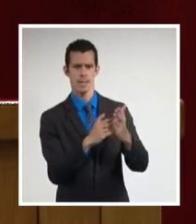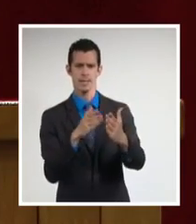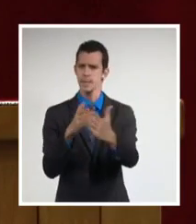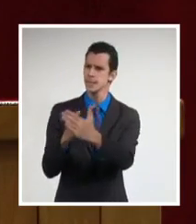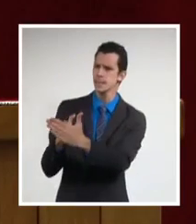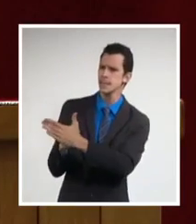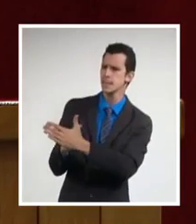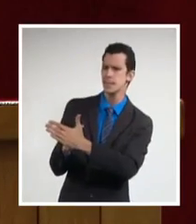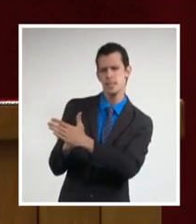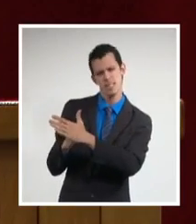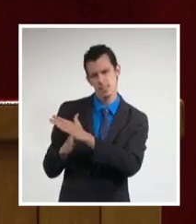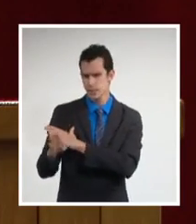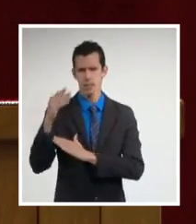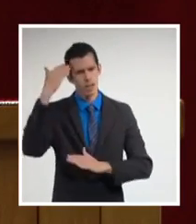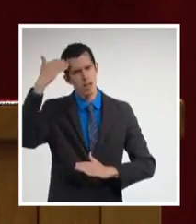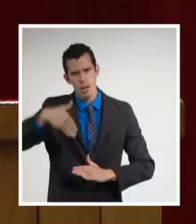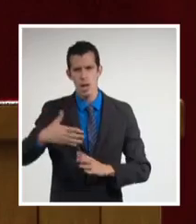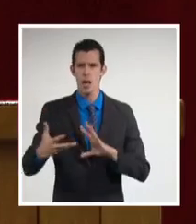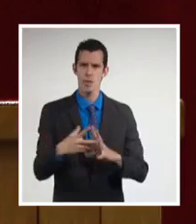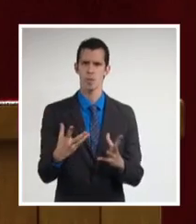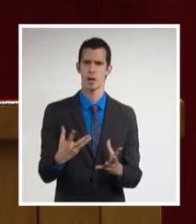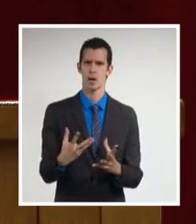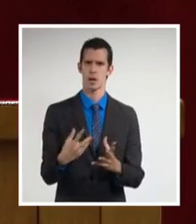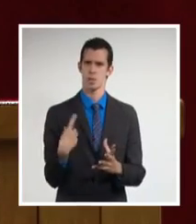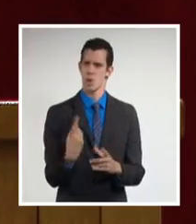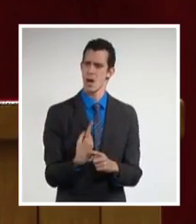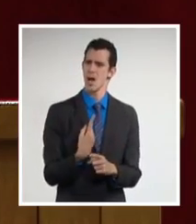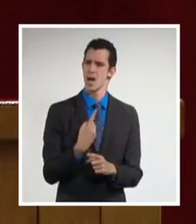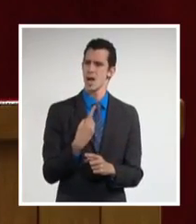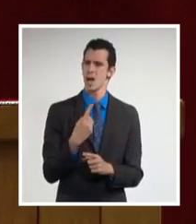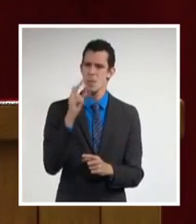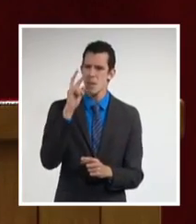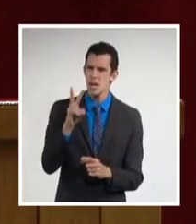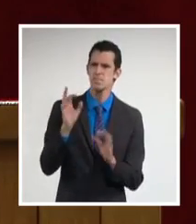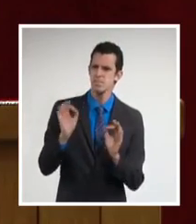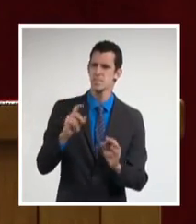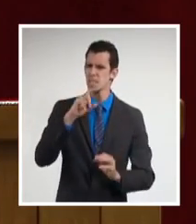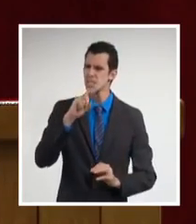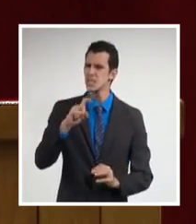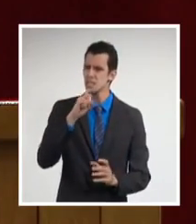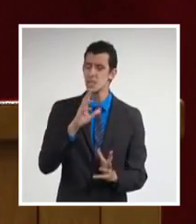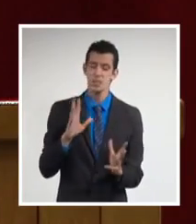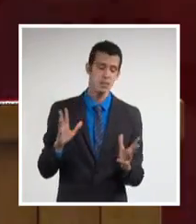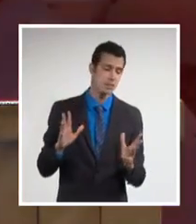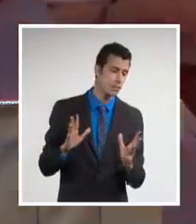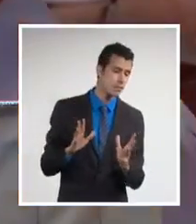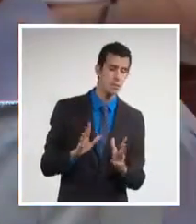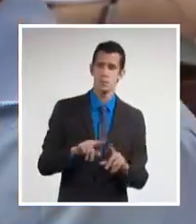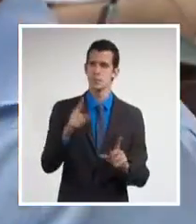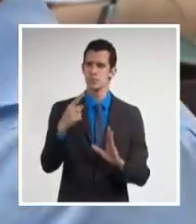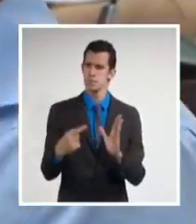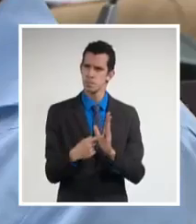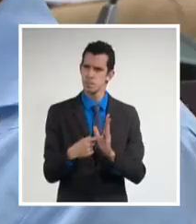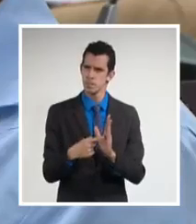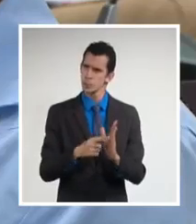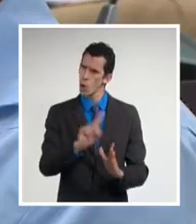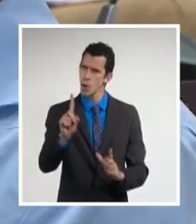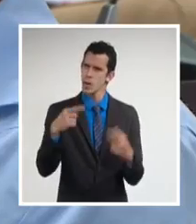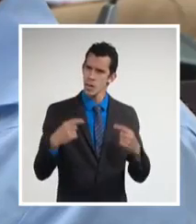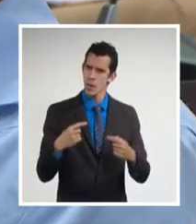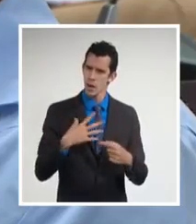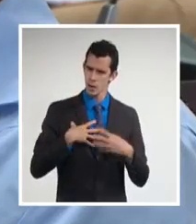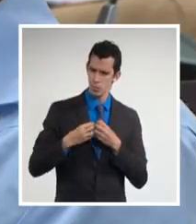que muestran solo lo negativo mientras ofrecen recetas engañosas, en paralelo con ataques irreflexivos, irracionales, contra